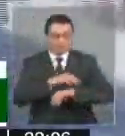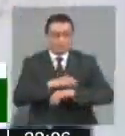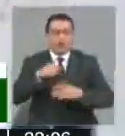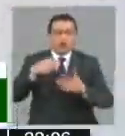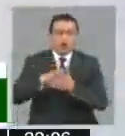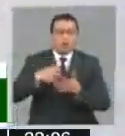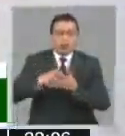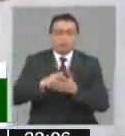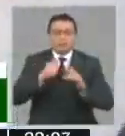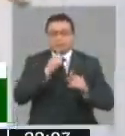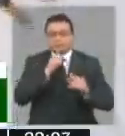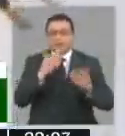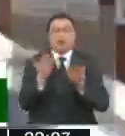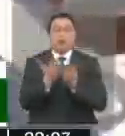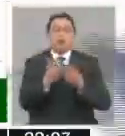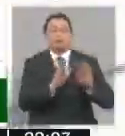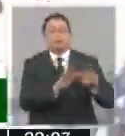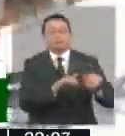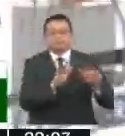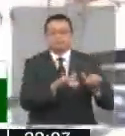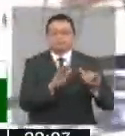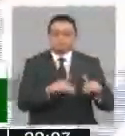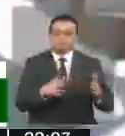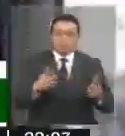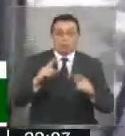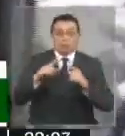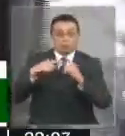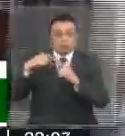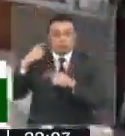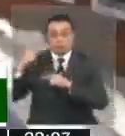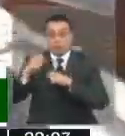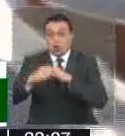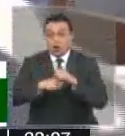deporte ese año, falté mucho el colegio. Pero el otro año, el